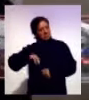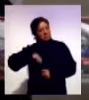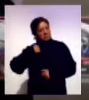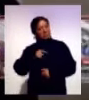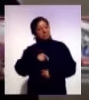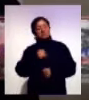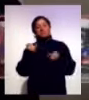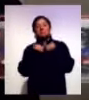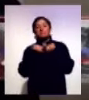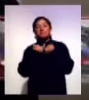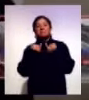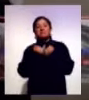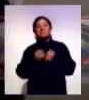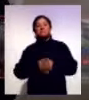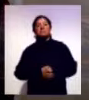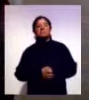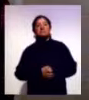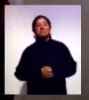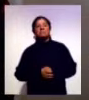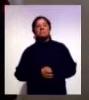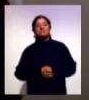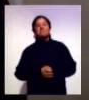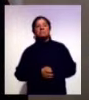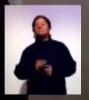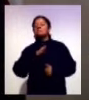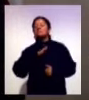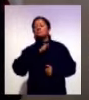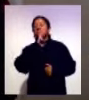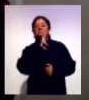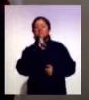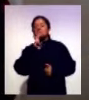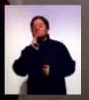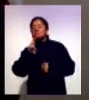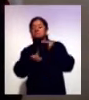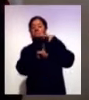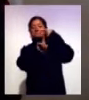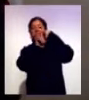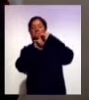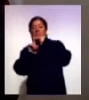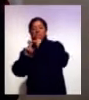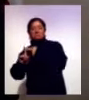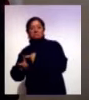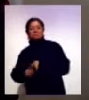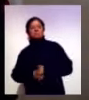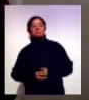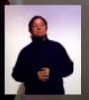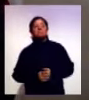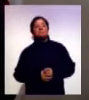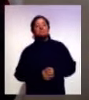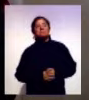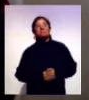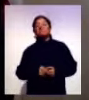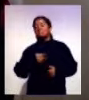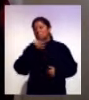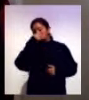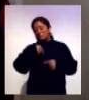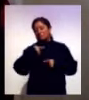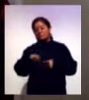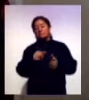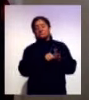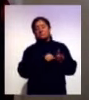encaminado también, dicen, por algo se dan los resultados, ¿no? Hace unos meses se anunció que otra vez Tlaxcala era el número